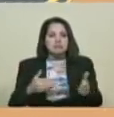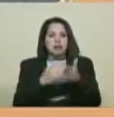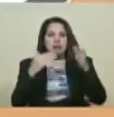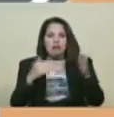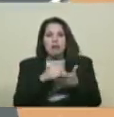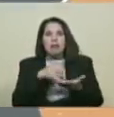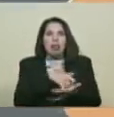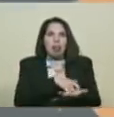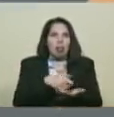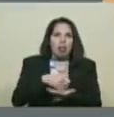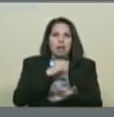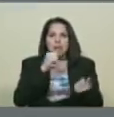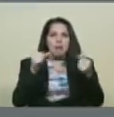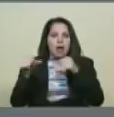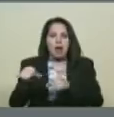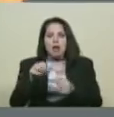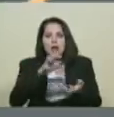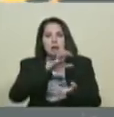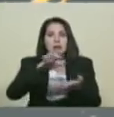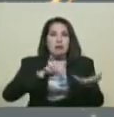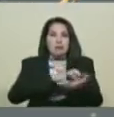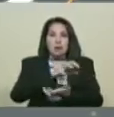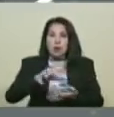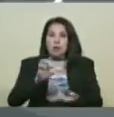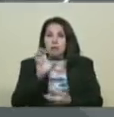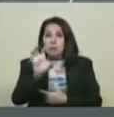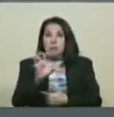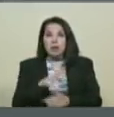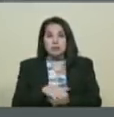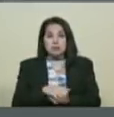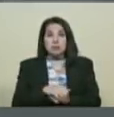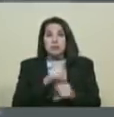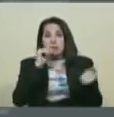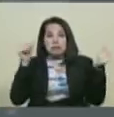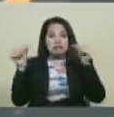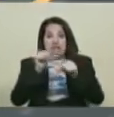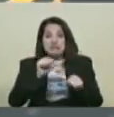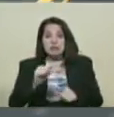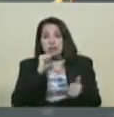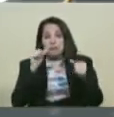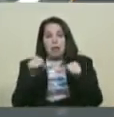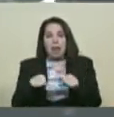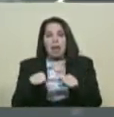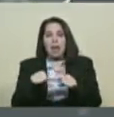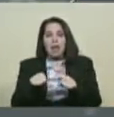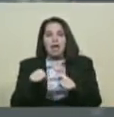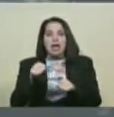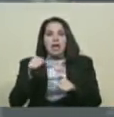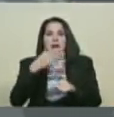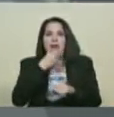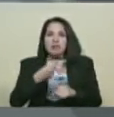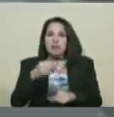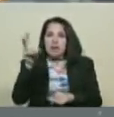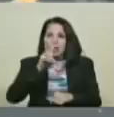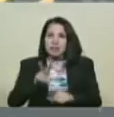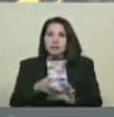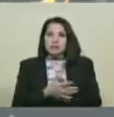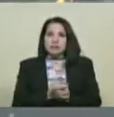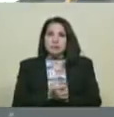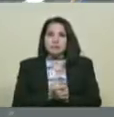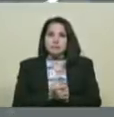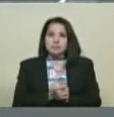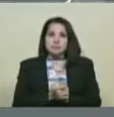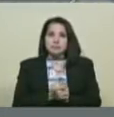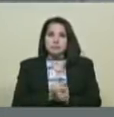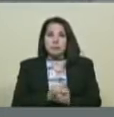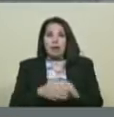de crear el sosiego y sobre todo de tratar de arruinar las navidades venezolanas al pueblo venezolano, pero no lo van a lograr.